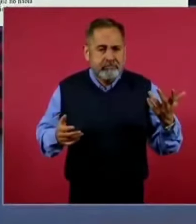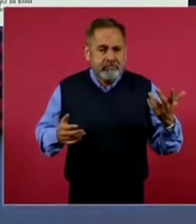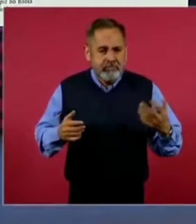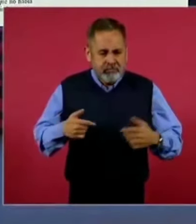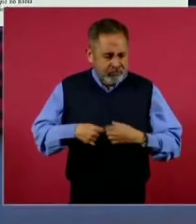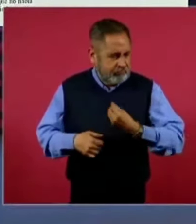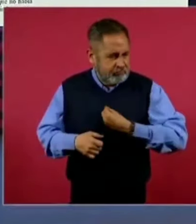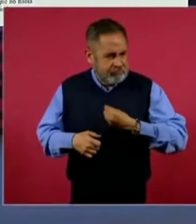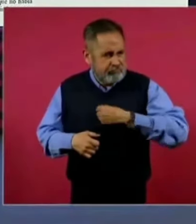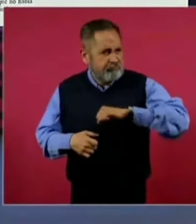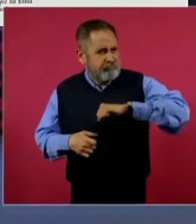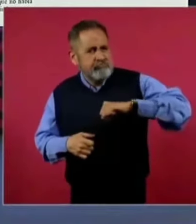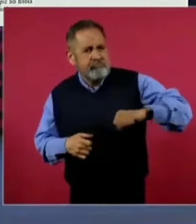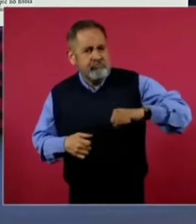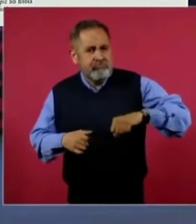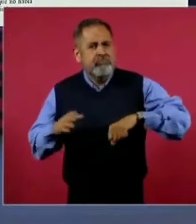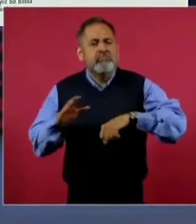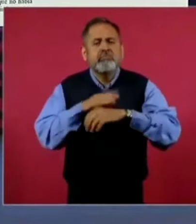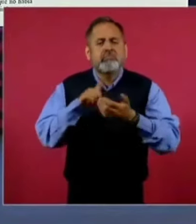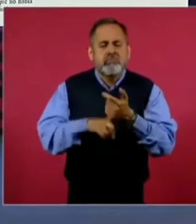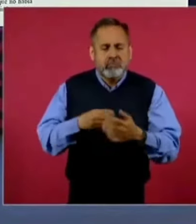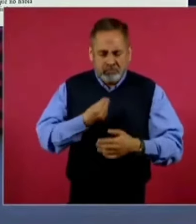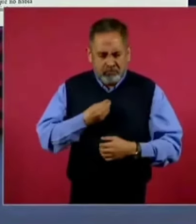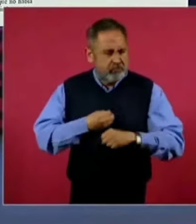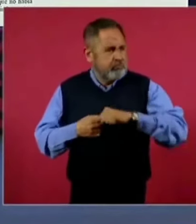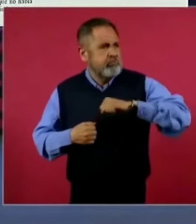resistir. ¿Por qué resisto?